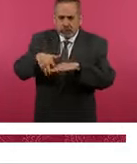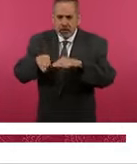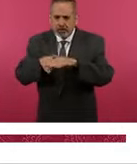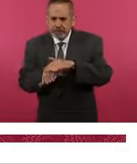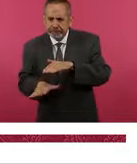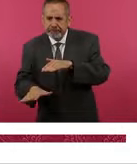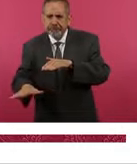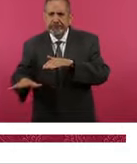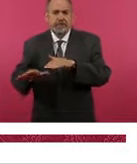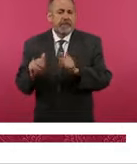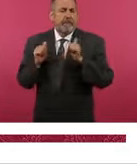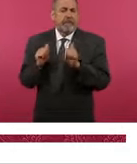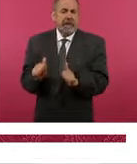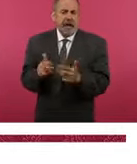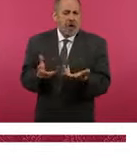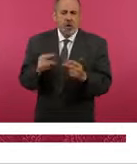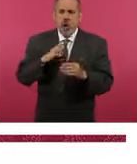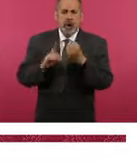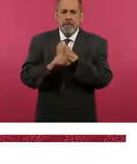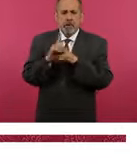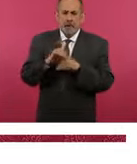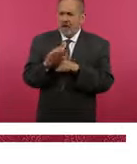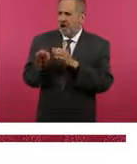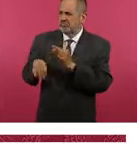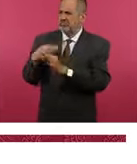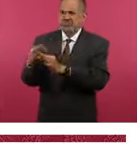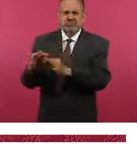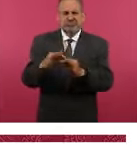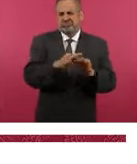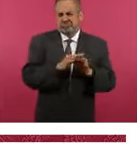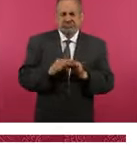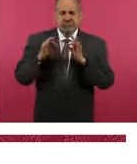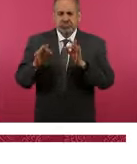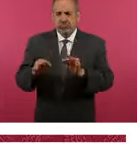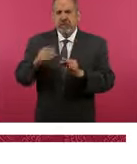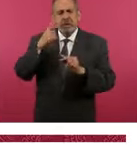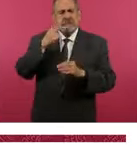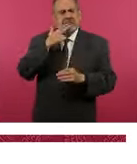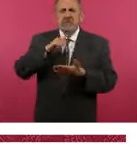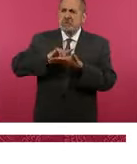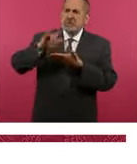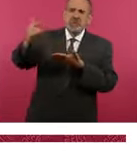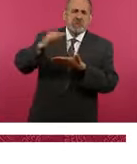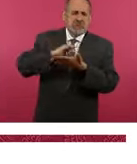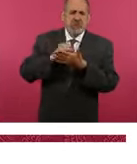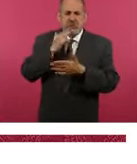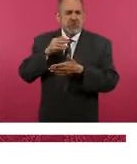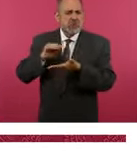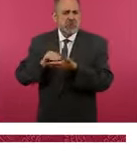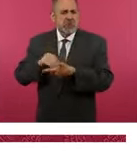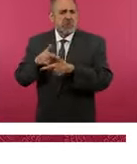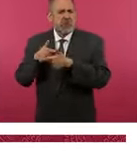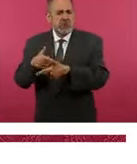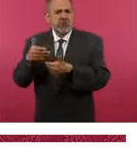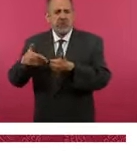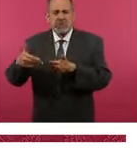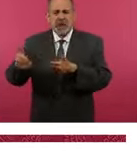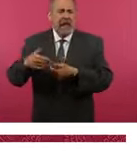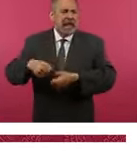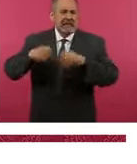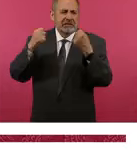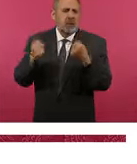evitar inundaciones que afecten las operaciones aéreas, garantizando su continuidad con